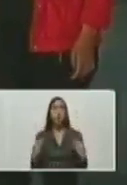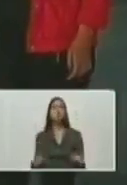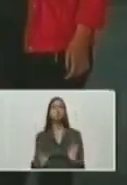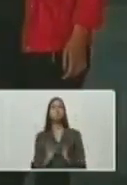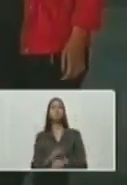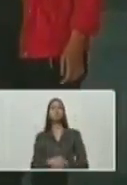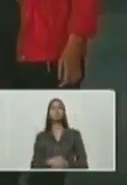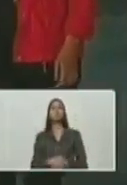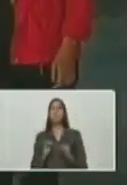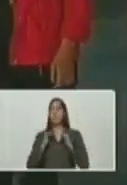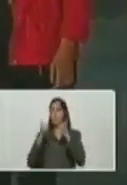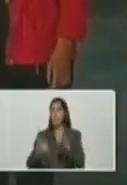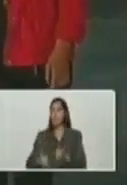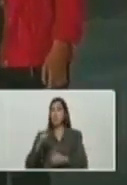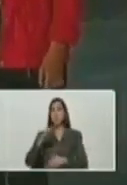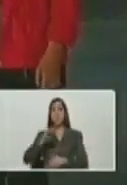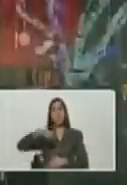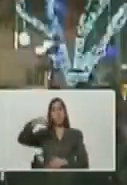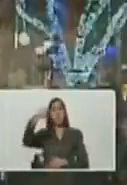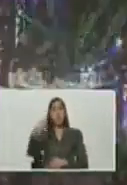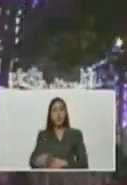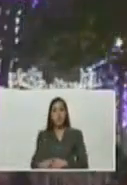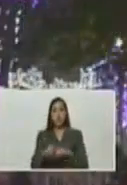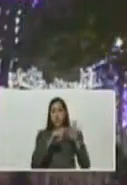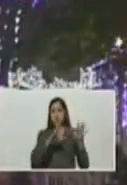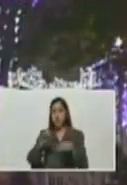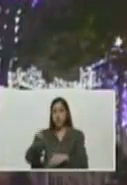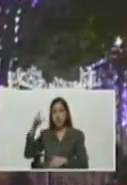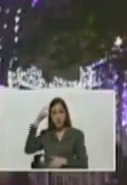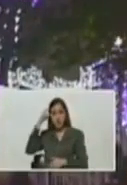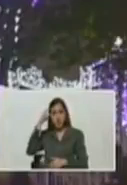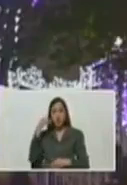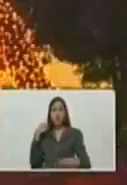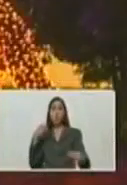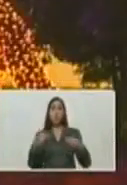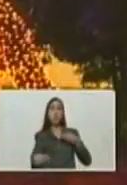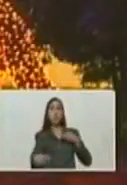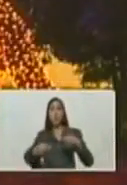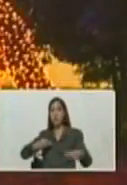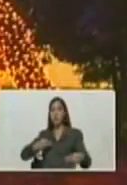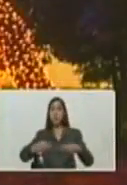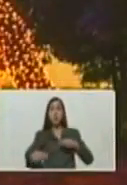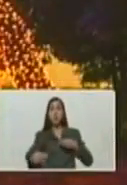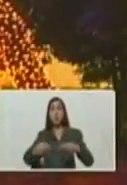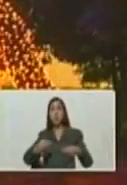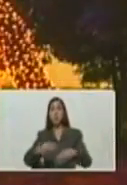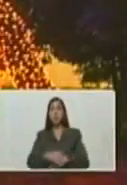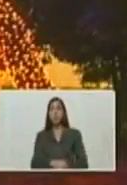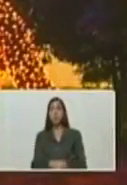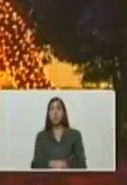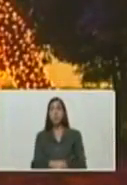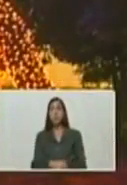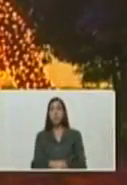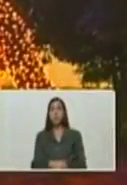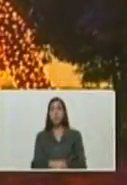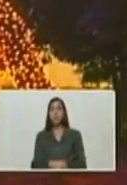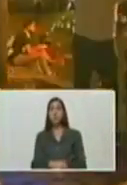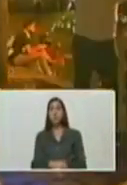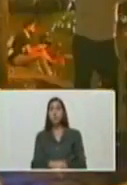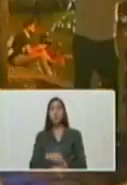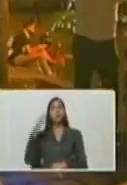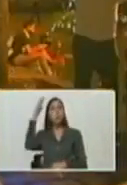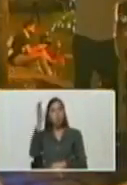mañana empieza esos 60 días que usted ha decretado de flexibilidad. Y vamos a requerir de mucha